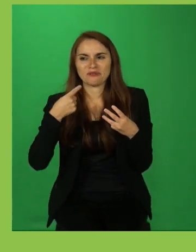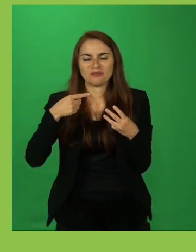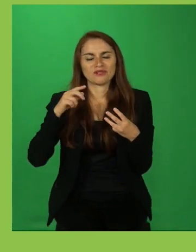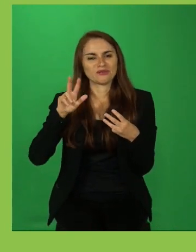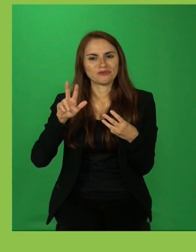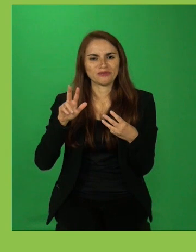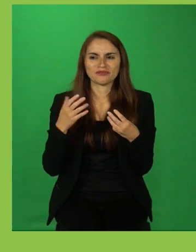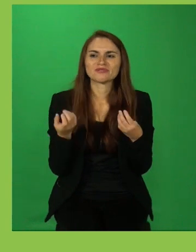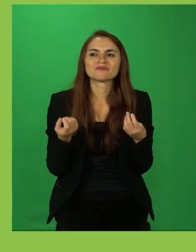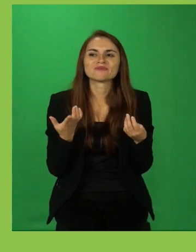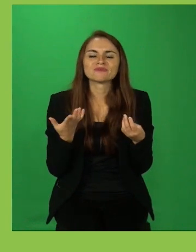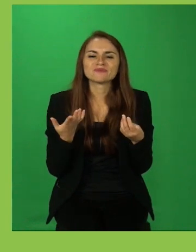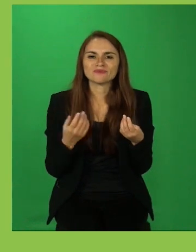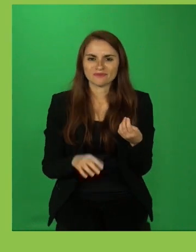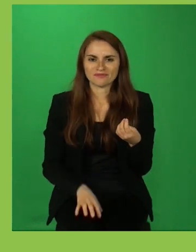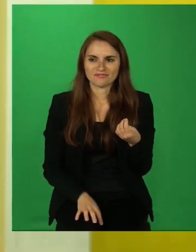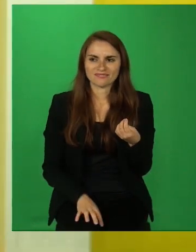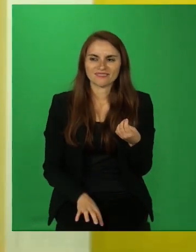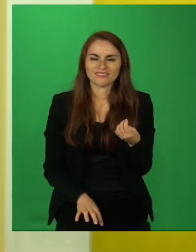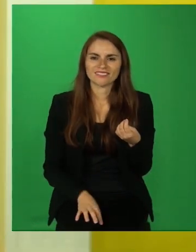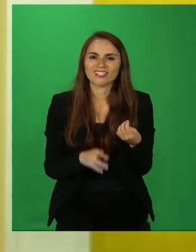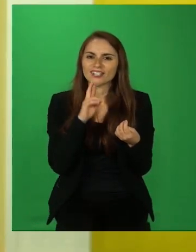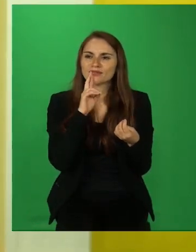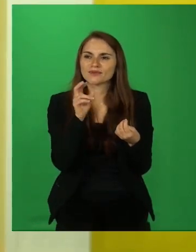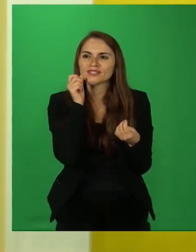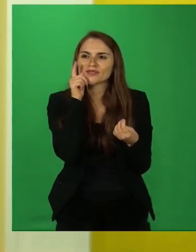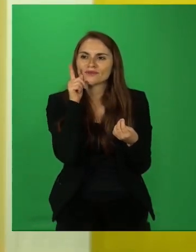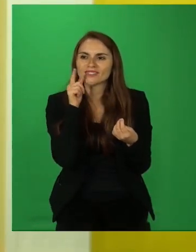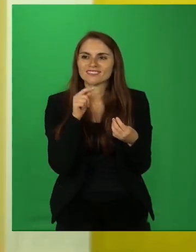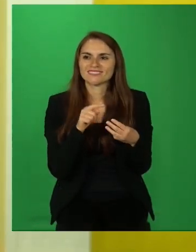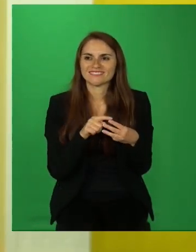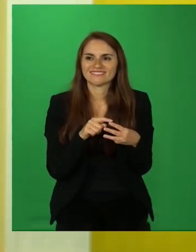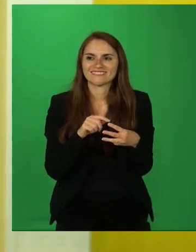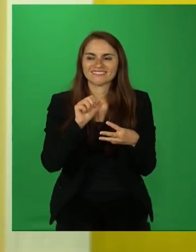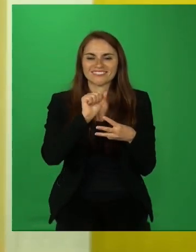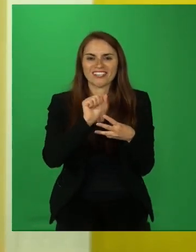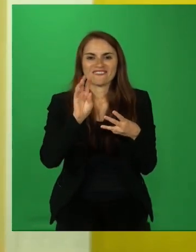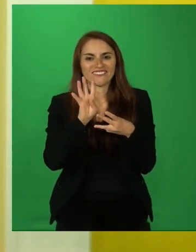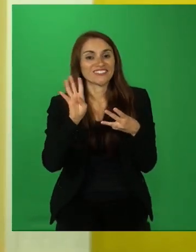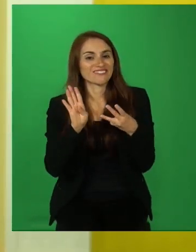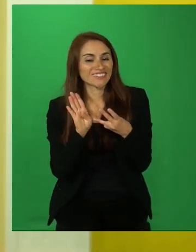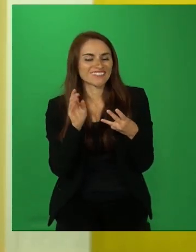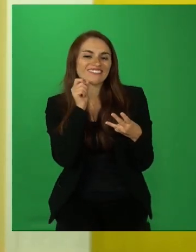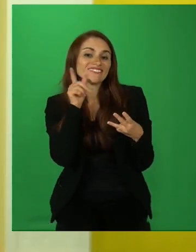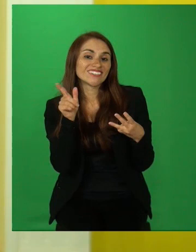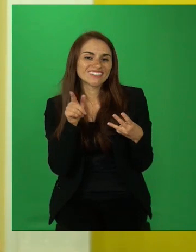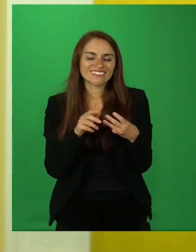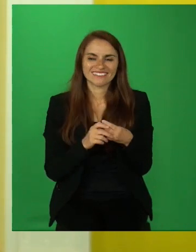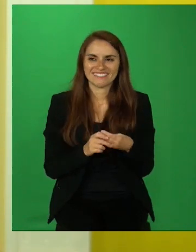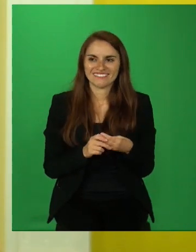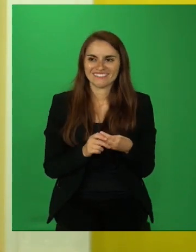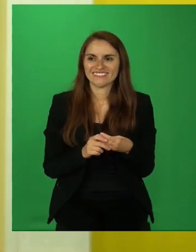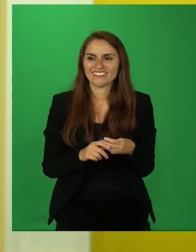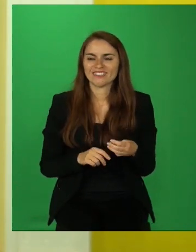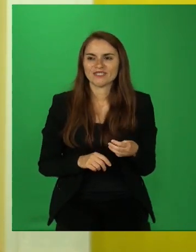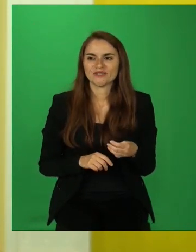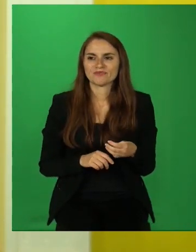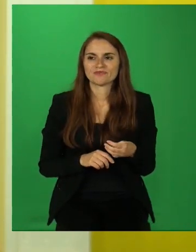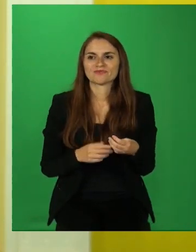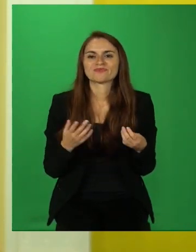positivo será la vez 9 negativo o ser alambre 8 negativo cuál será entonces en este caso